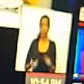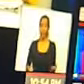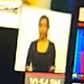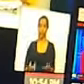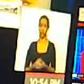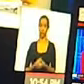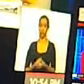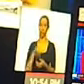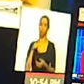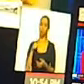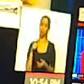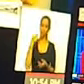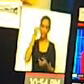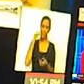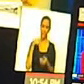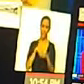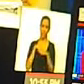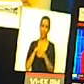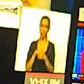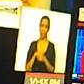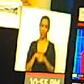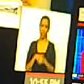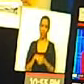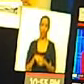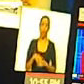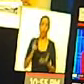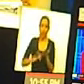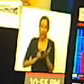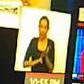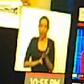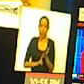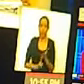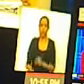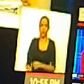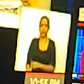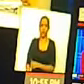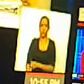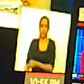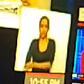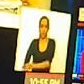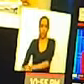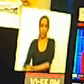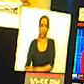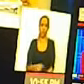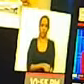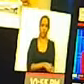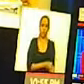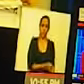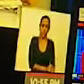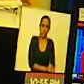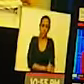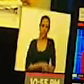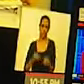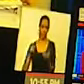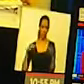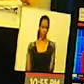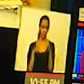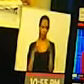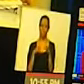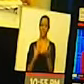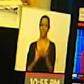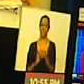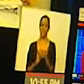crees que esas elecciones son, o sea, una realidad, un hecho que se van a realizar con todos los partidos participando. Y en ese caso, ¿cómo